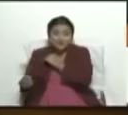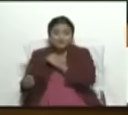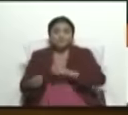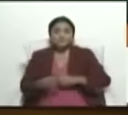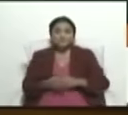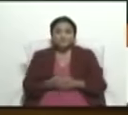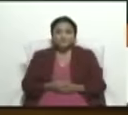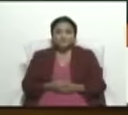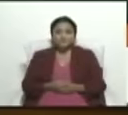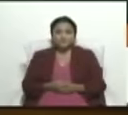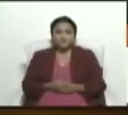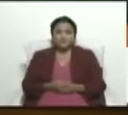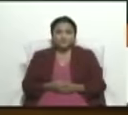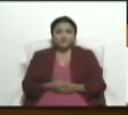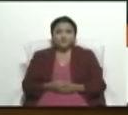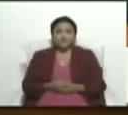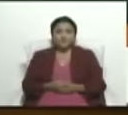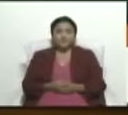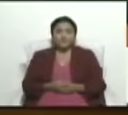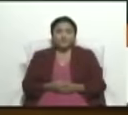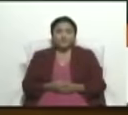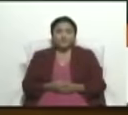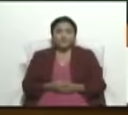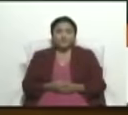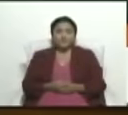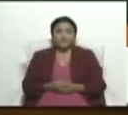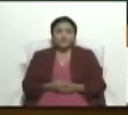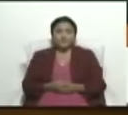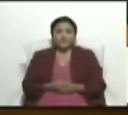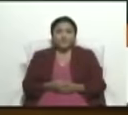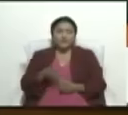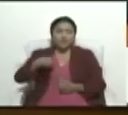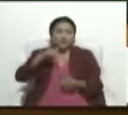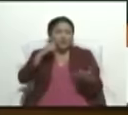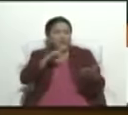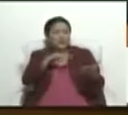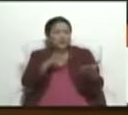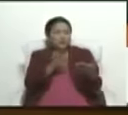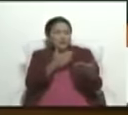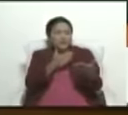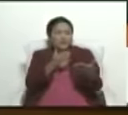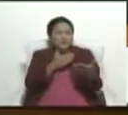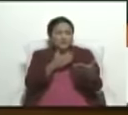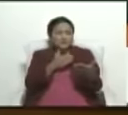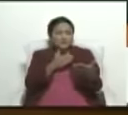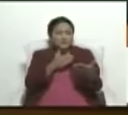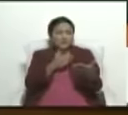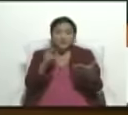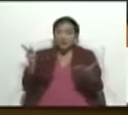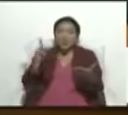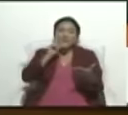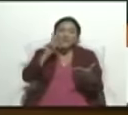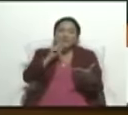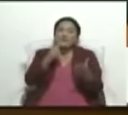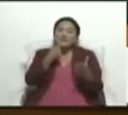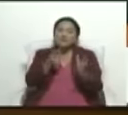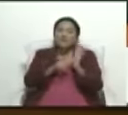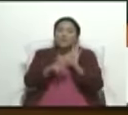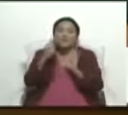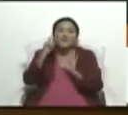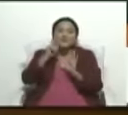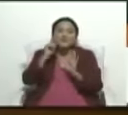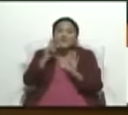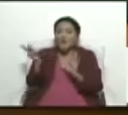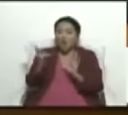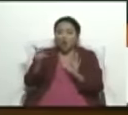Esta inicial investigación fue porque, leyendo el expediente, nos dimos cuenta que ellos habían mentido ante la justicia,